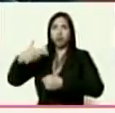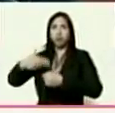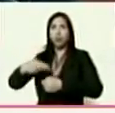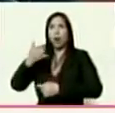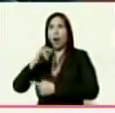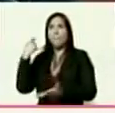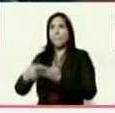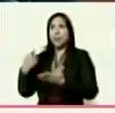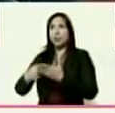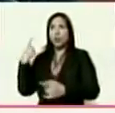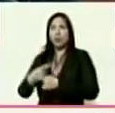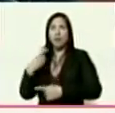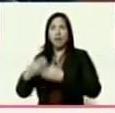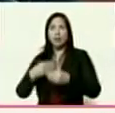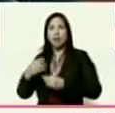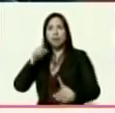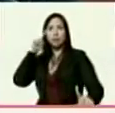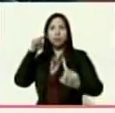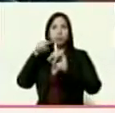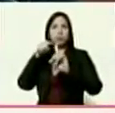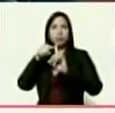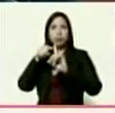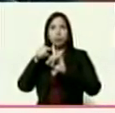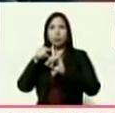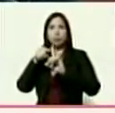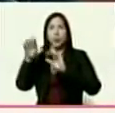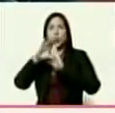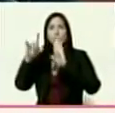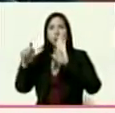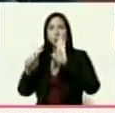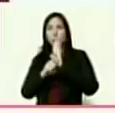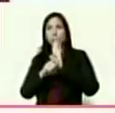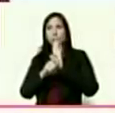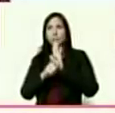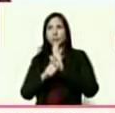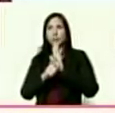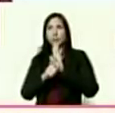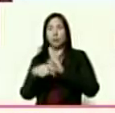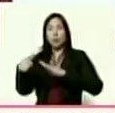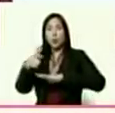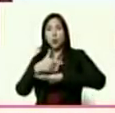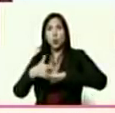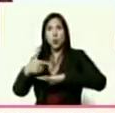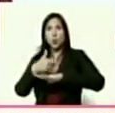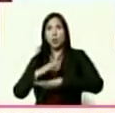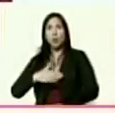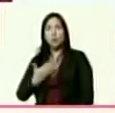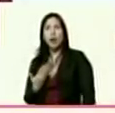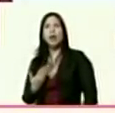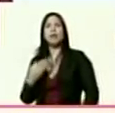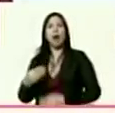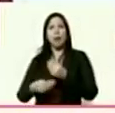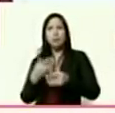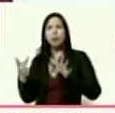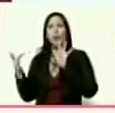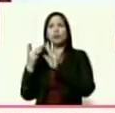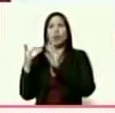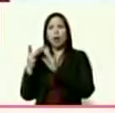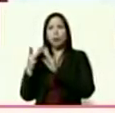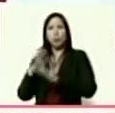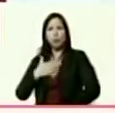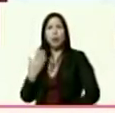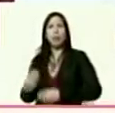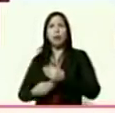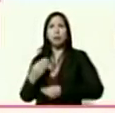hacer, y dentro del marco de nuestra Constitución el gobierno puede hacer las alianzas que considere conveniente dentro del